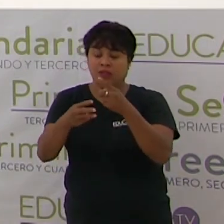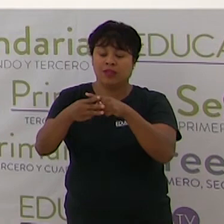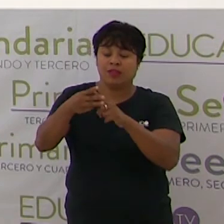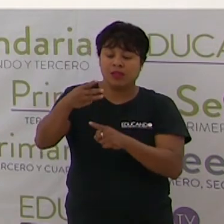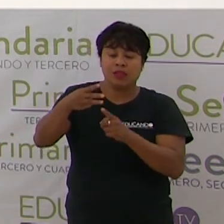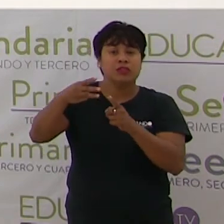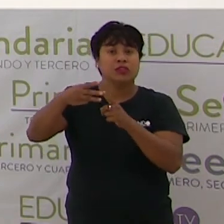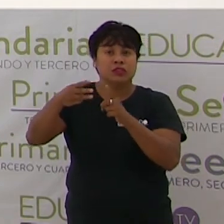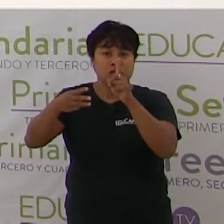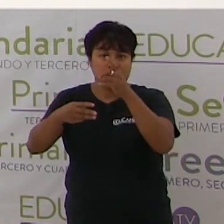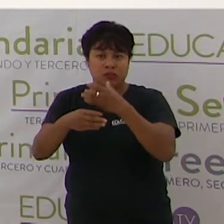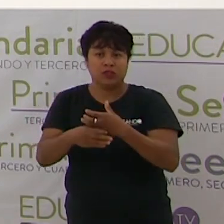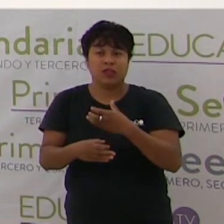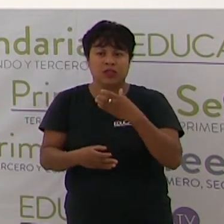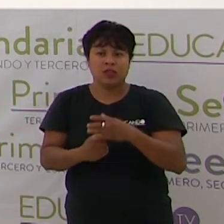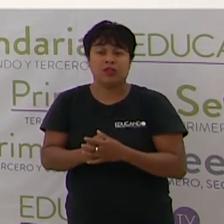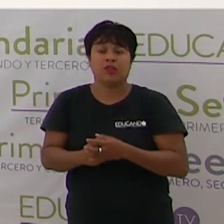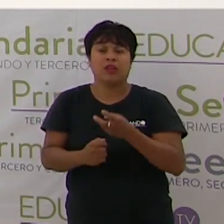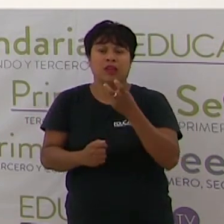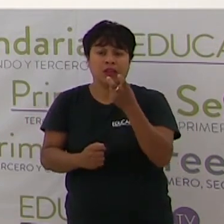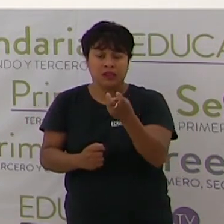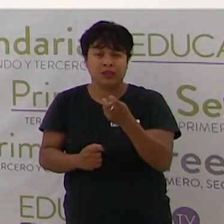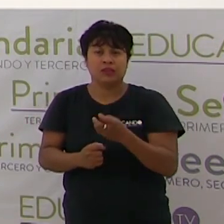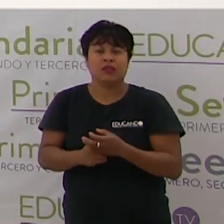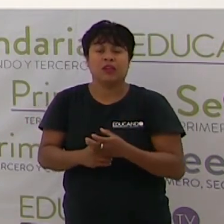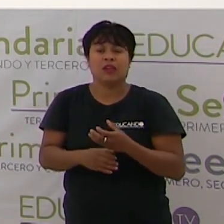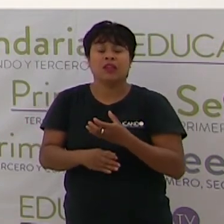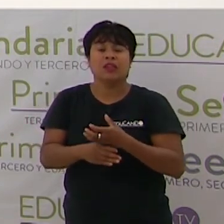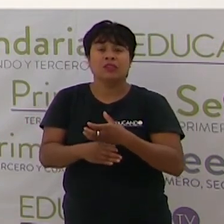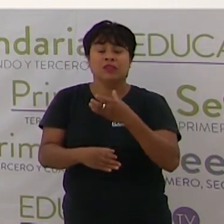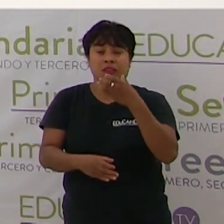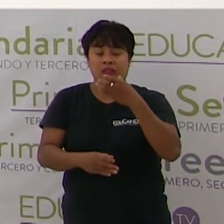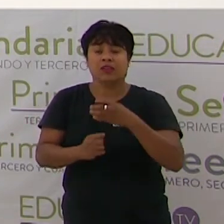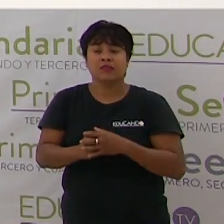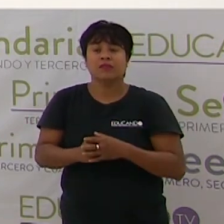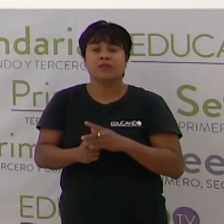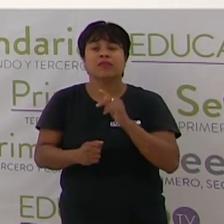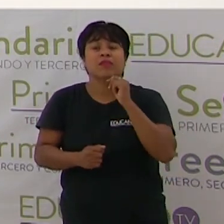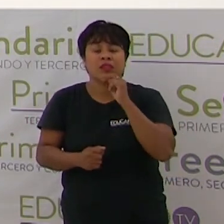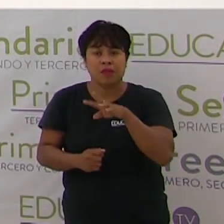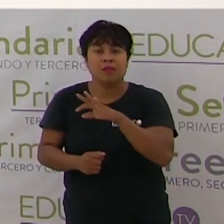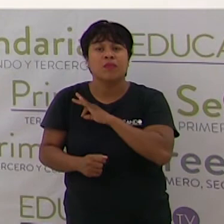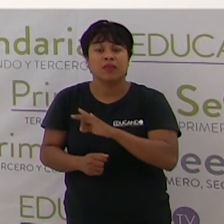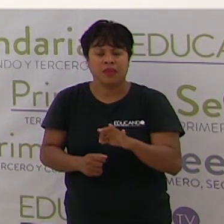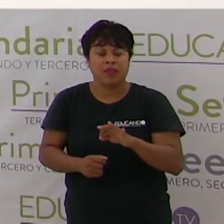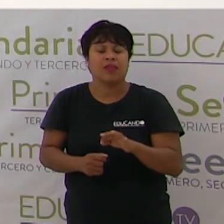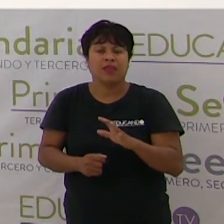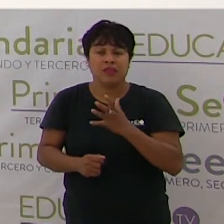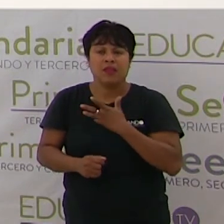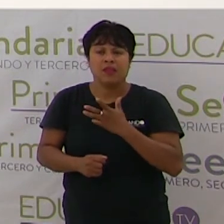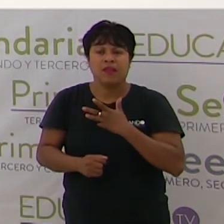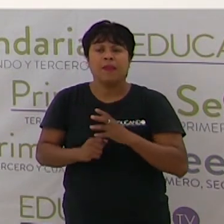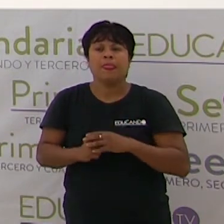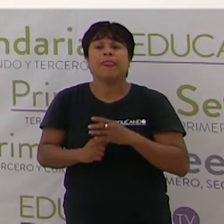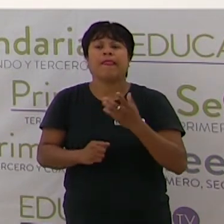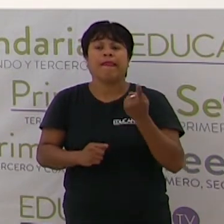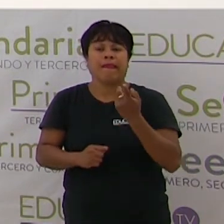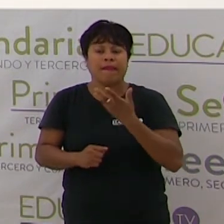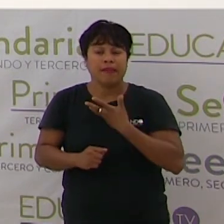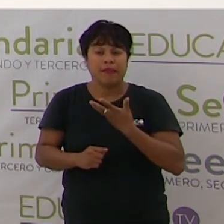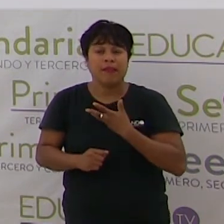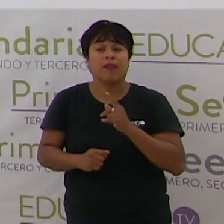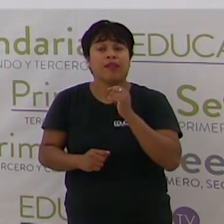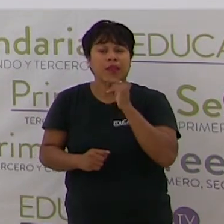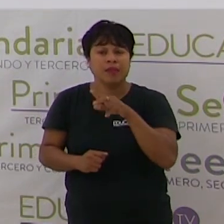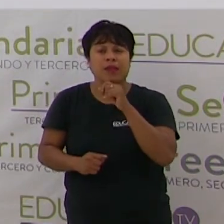cilindro, y esta esfera también, o con una de estas esferas, también se puede llenar un cono que tenga